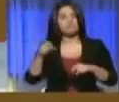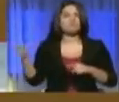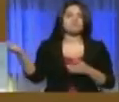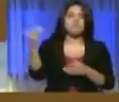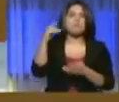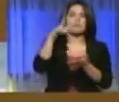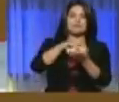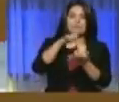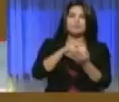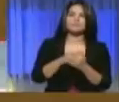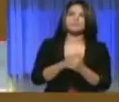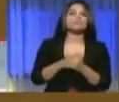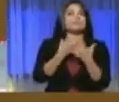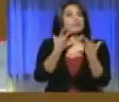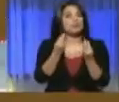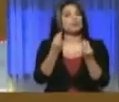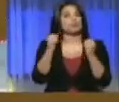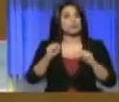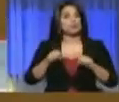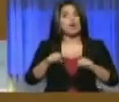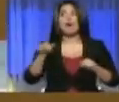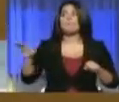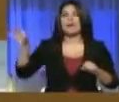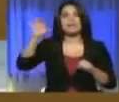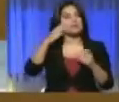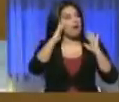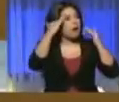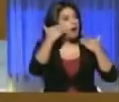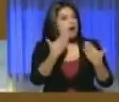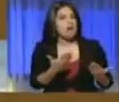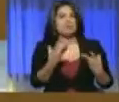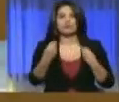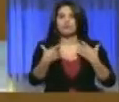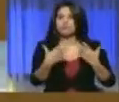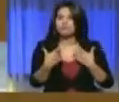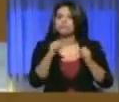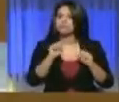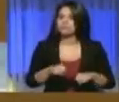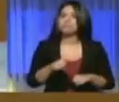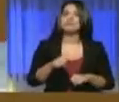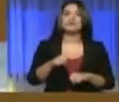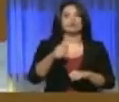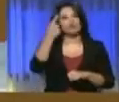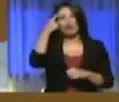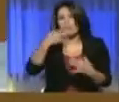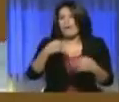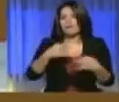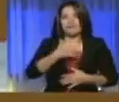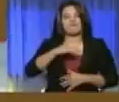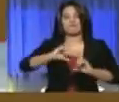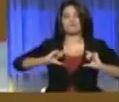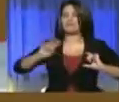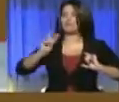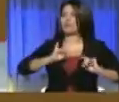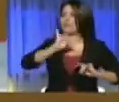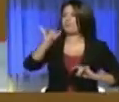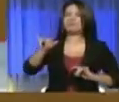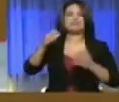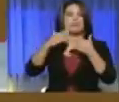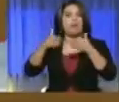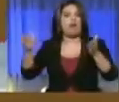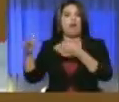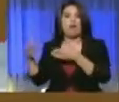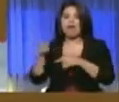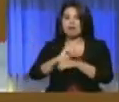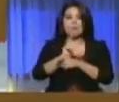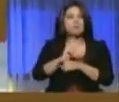ocurre cada vez que Venezuela cruza su frontera, nos han recibido con gran amistad, y bueno, siempre enviándole saludos a usted y